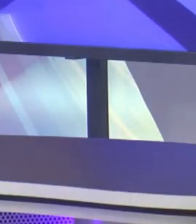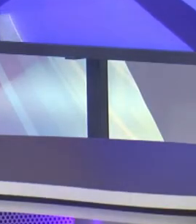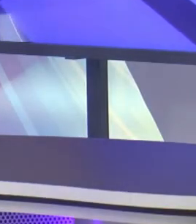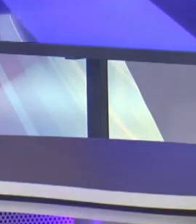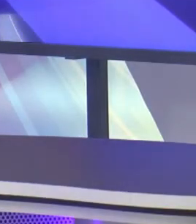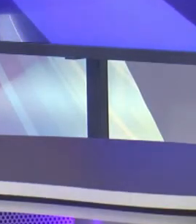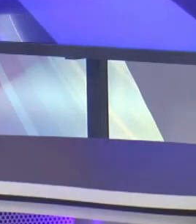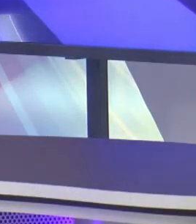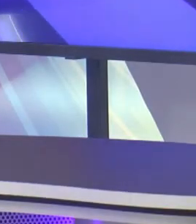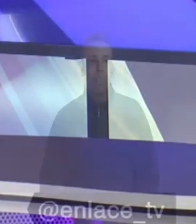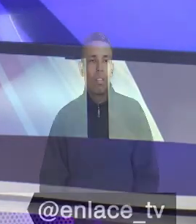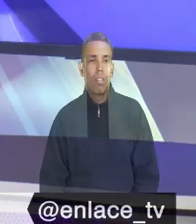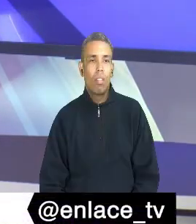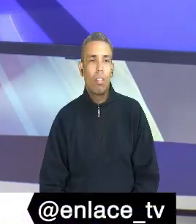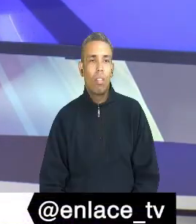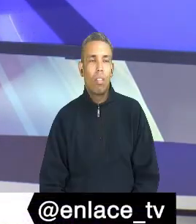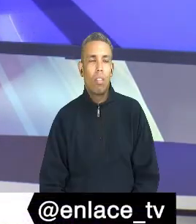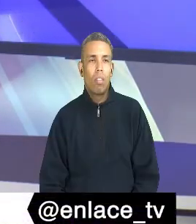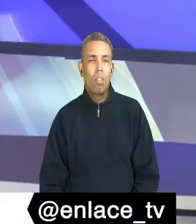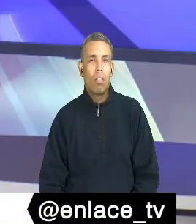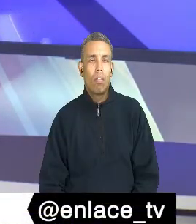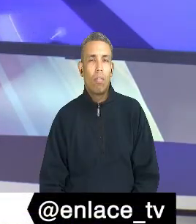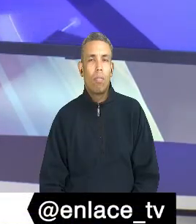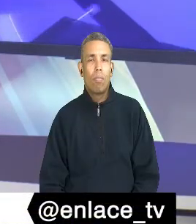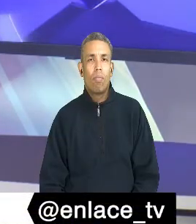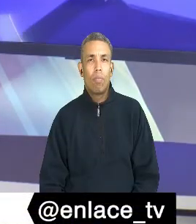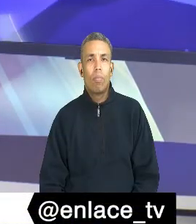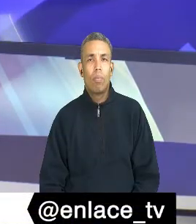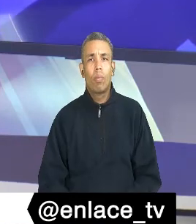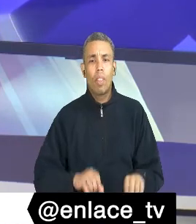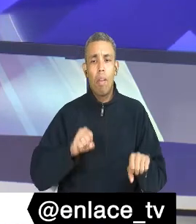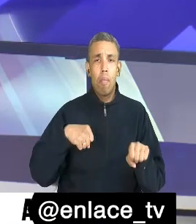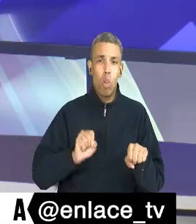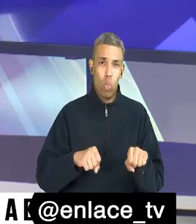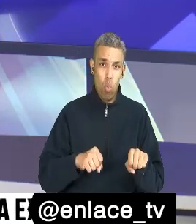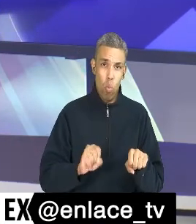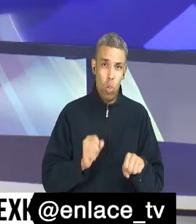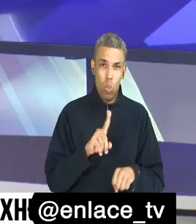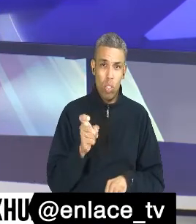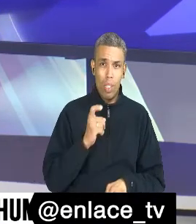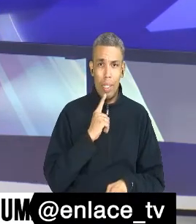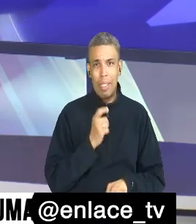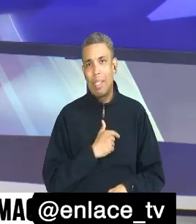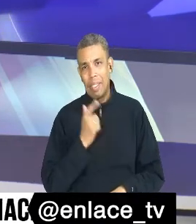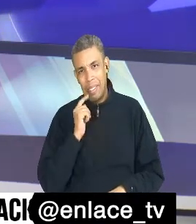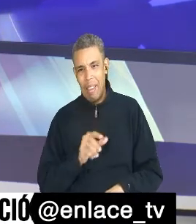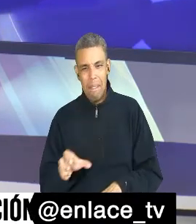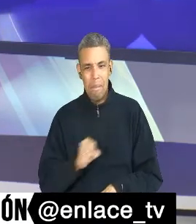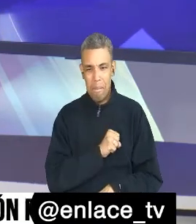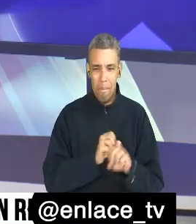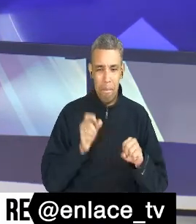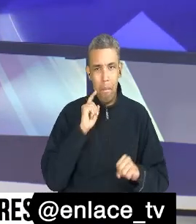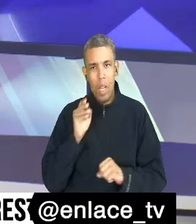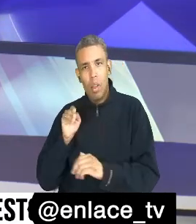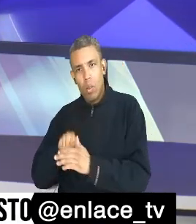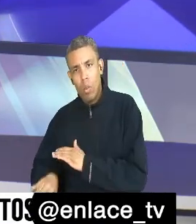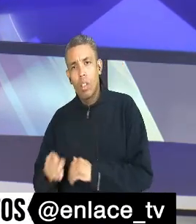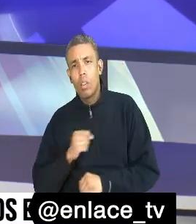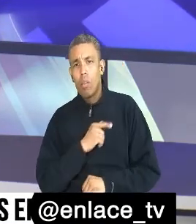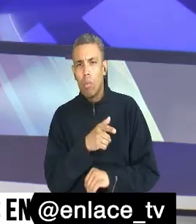Comenzamos con lo que usted quiere ver. Bienvenidos. Más de 100 motos inmovilizadas, 3 establecimientos cerrados y varios detenidos